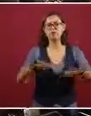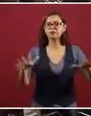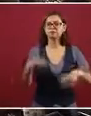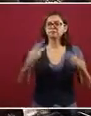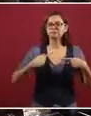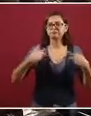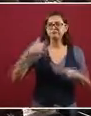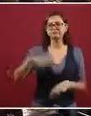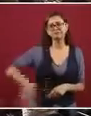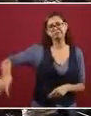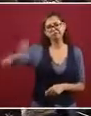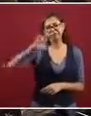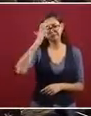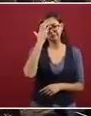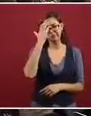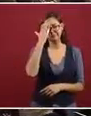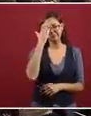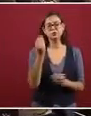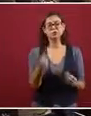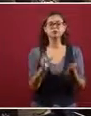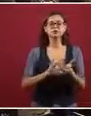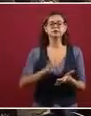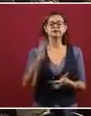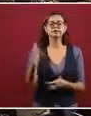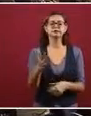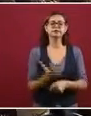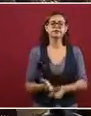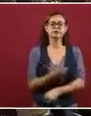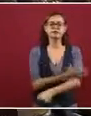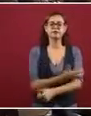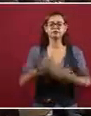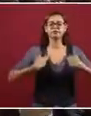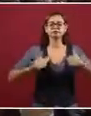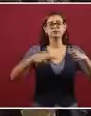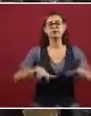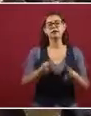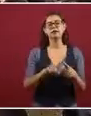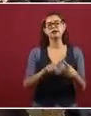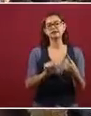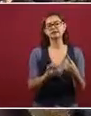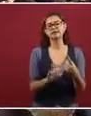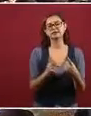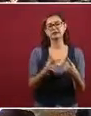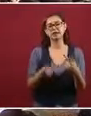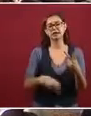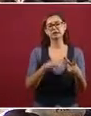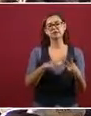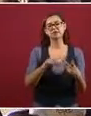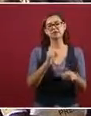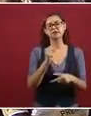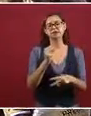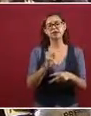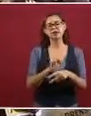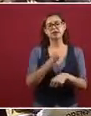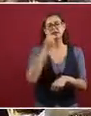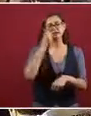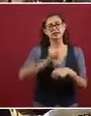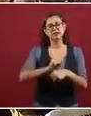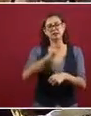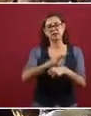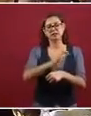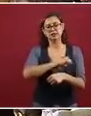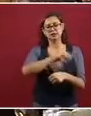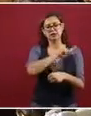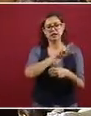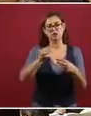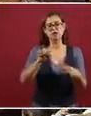reconstrucción. Agradezco la presencia de los representantes de la Secretaría de Educación, de la Secretaría de Salud, del IMSS, de